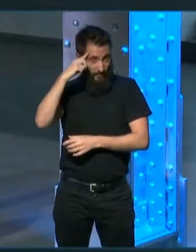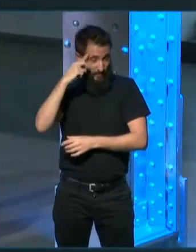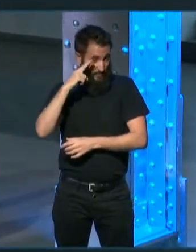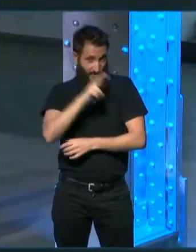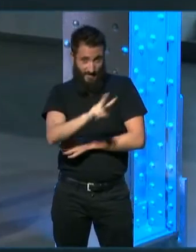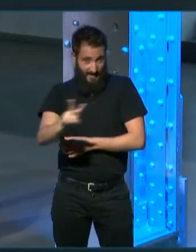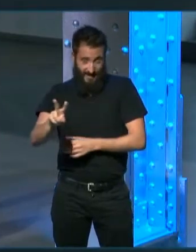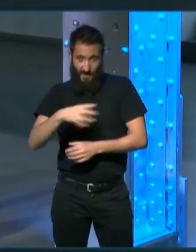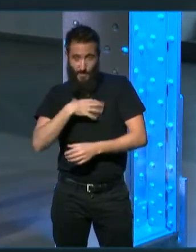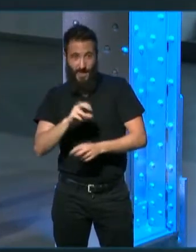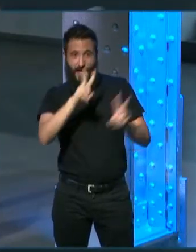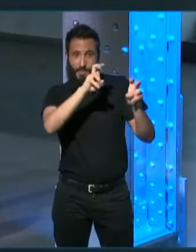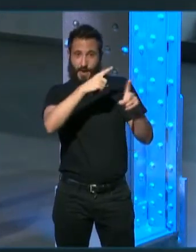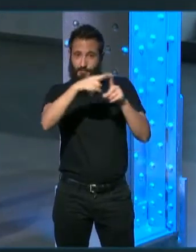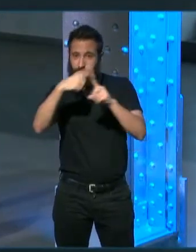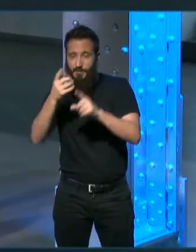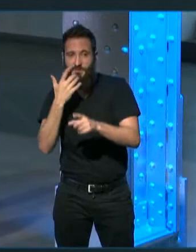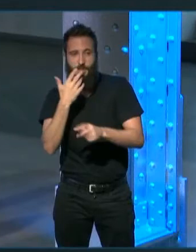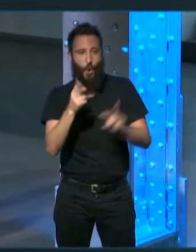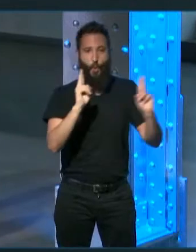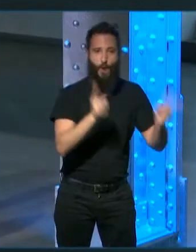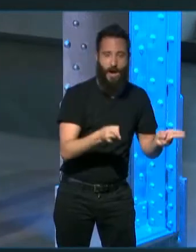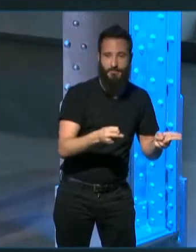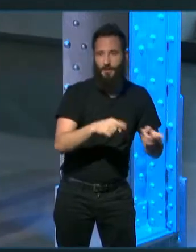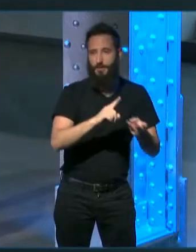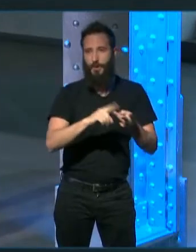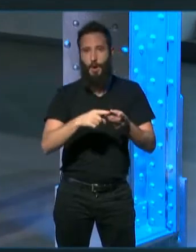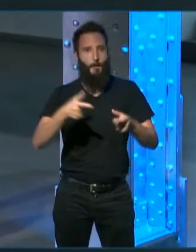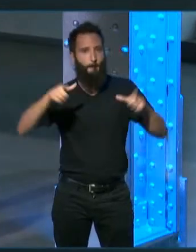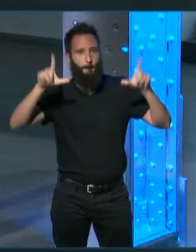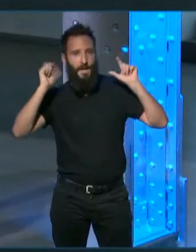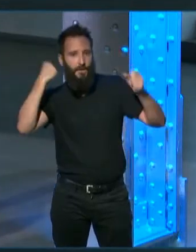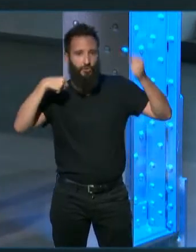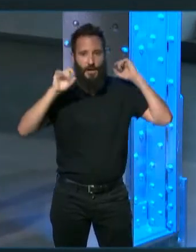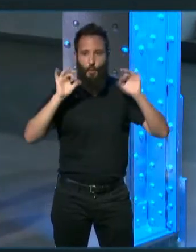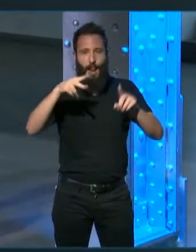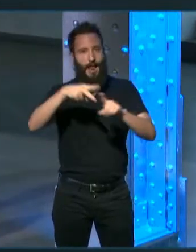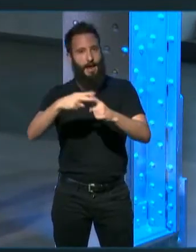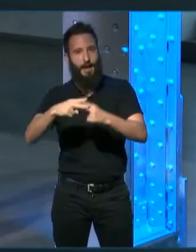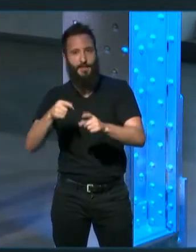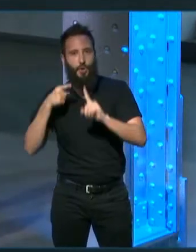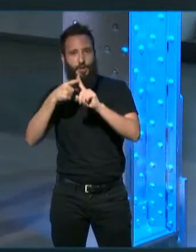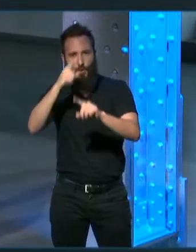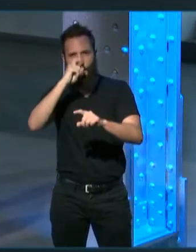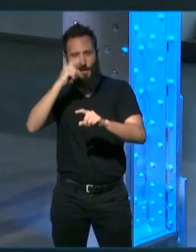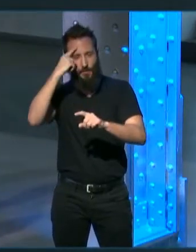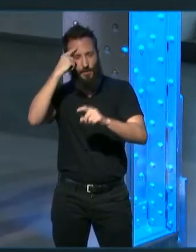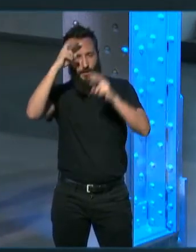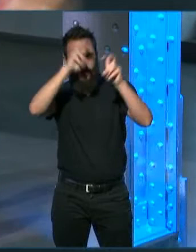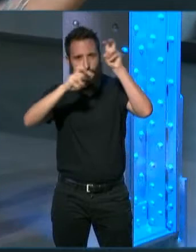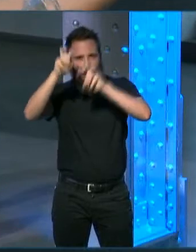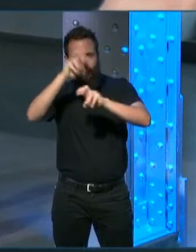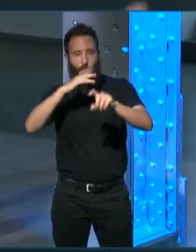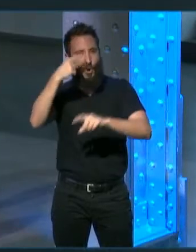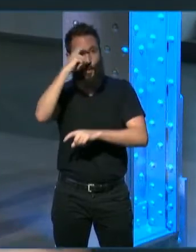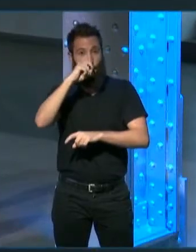podía ser la muerte, podía ser el uso del personaje como herramienta también para explorar una memoria traumática o